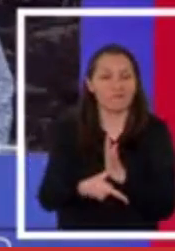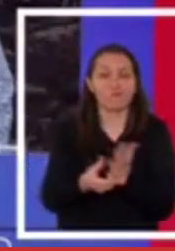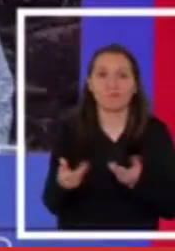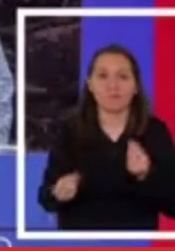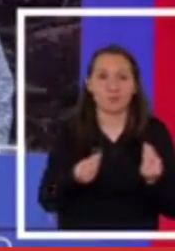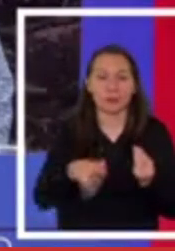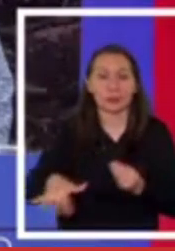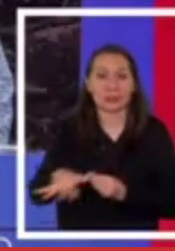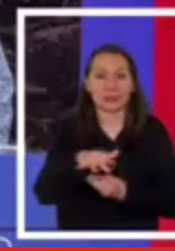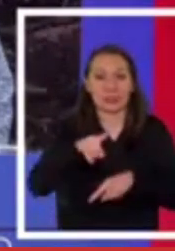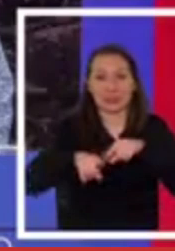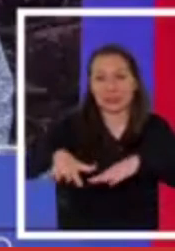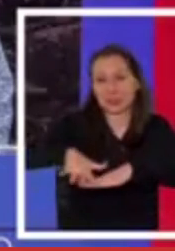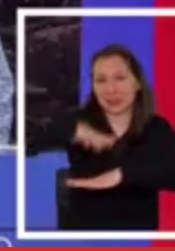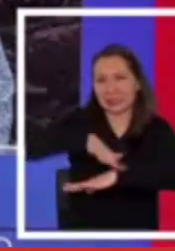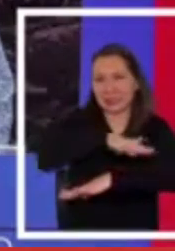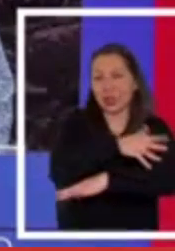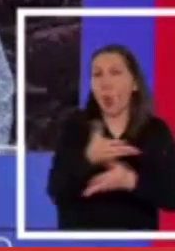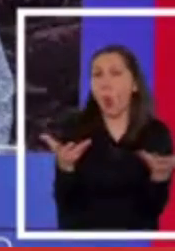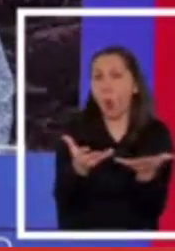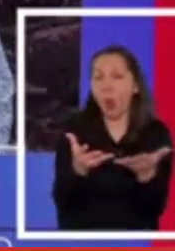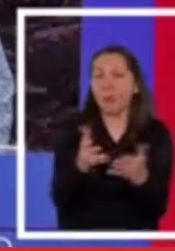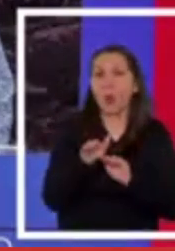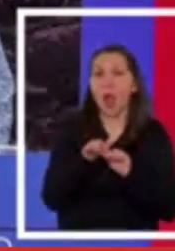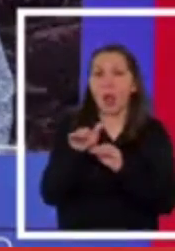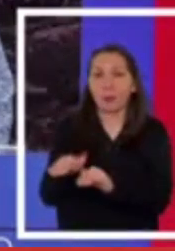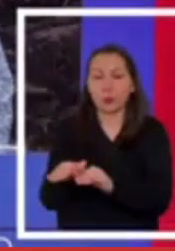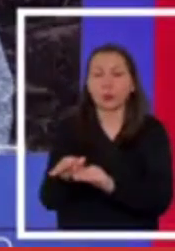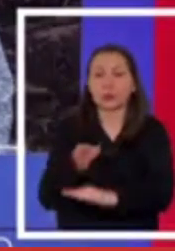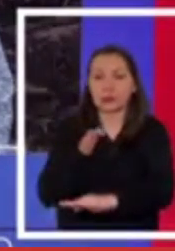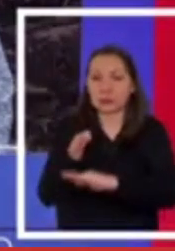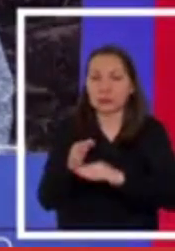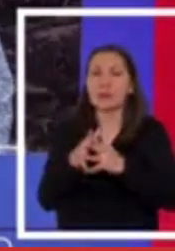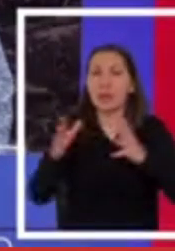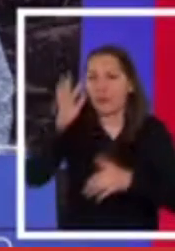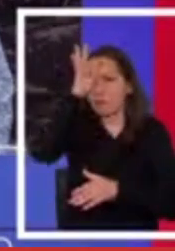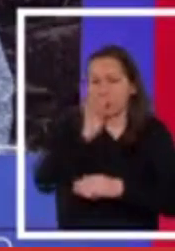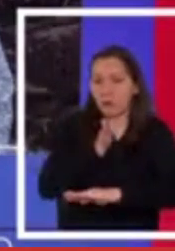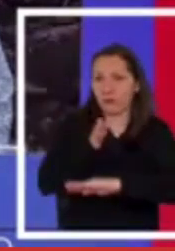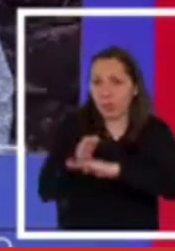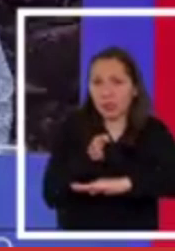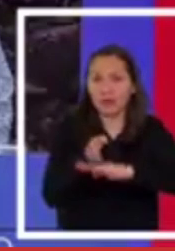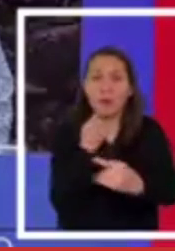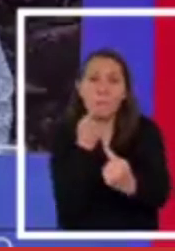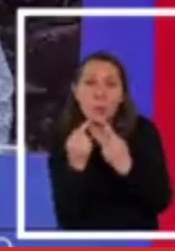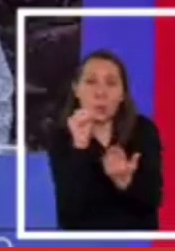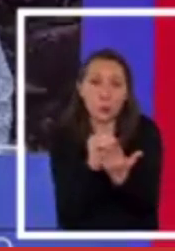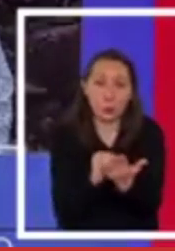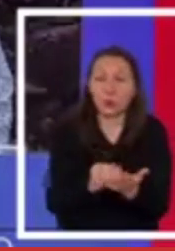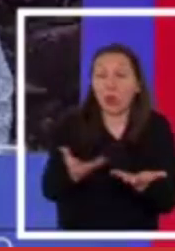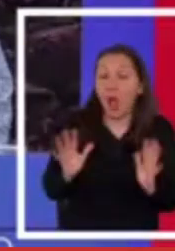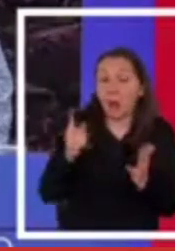un poco en las condiciones geográficas que tiene cada zona Cómo se va a apoyar para que finalmente sean malos funcionarios se va a por ejemplo